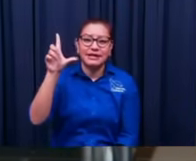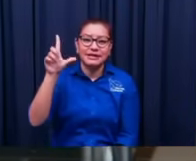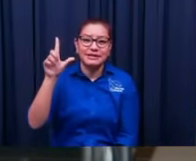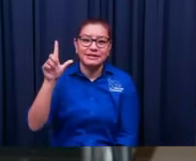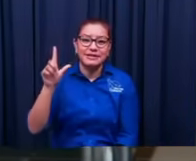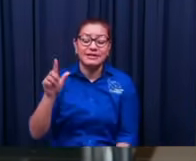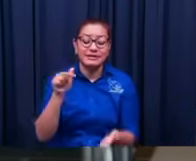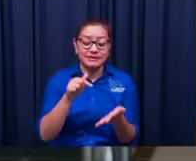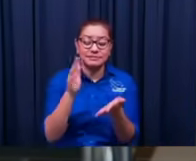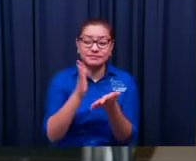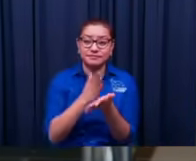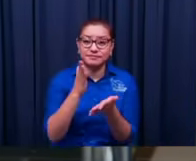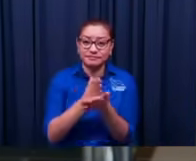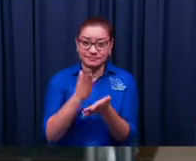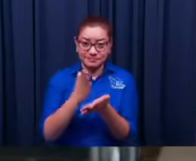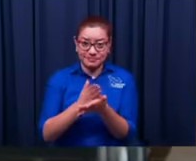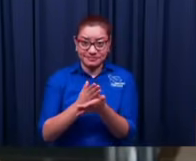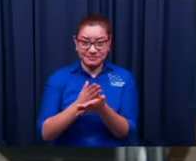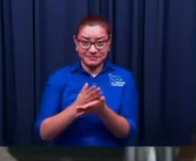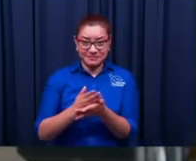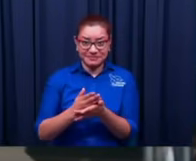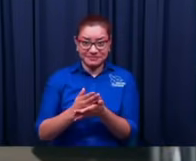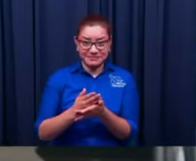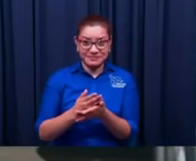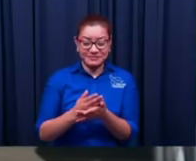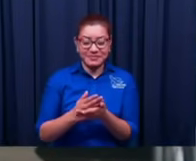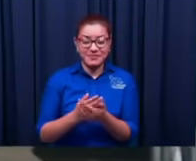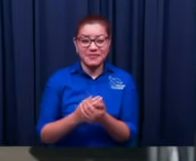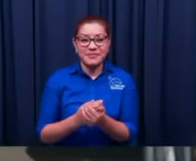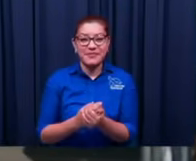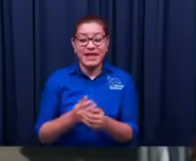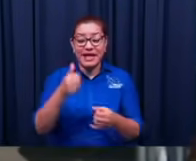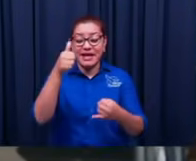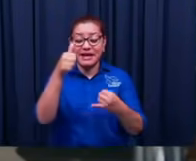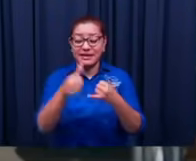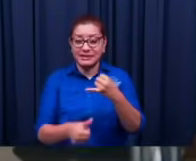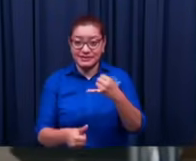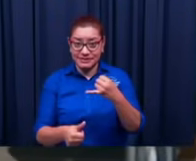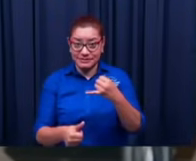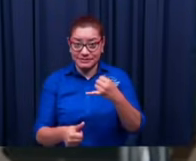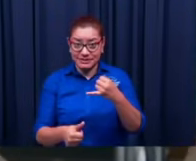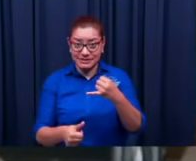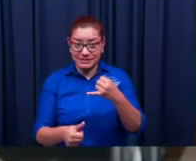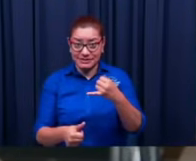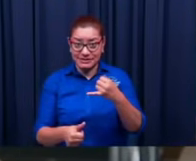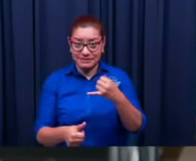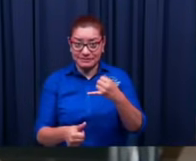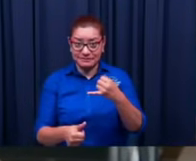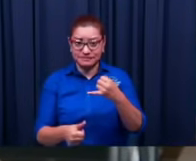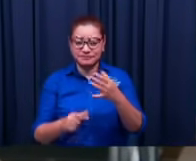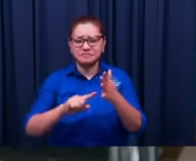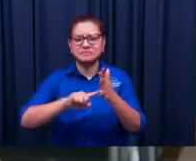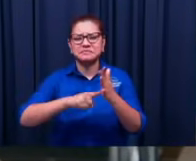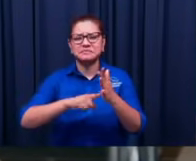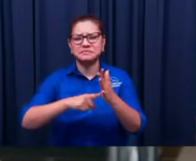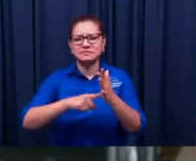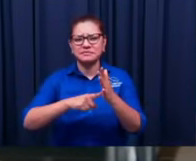españolizada la palabra griega se llama Apocalipsis. En el griego es Apocalipsis, que quiere